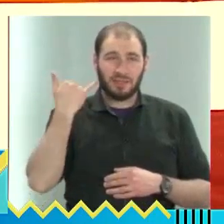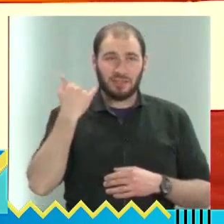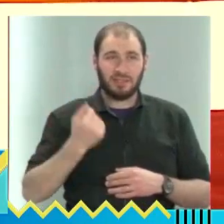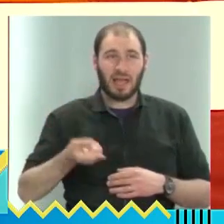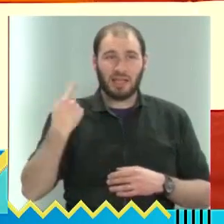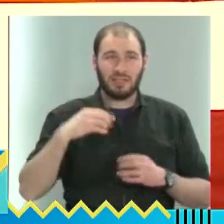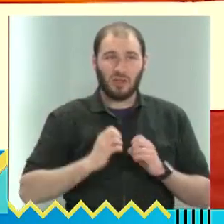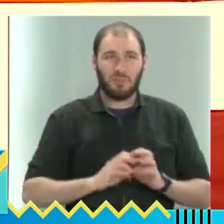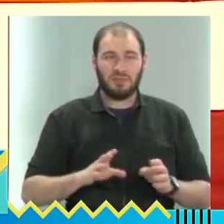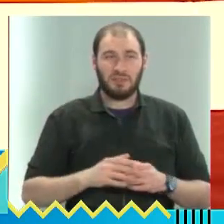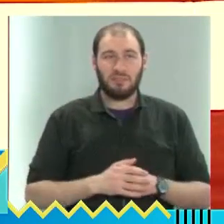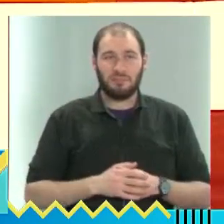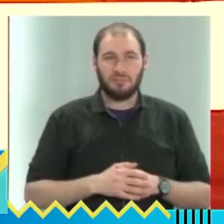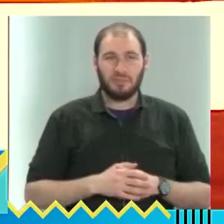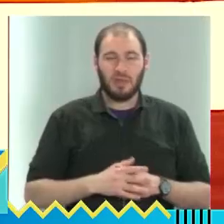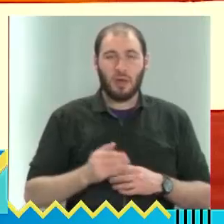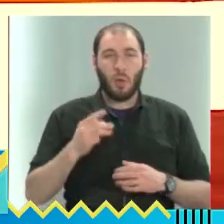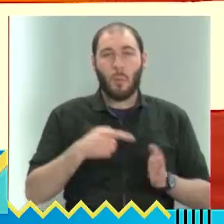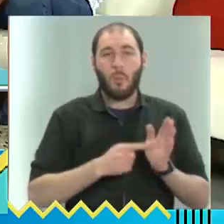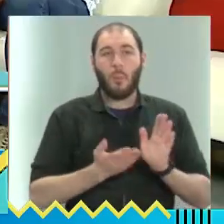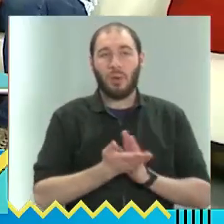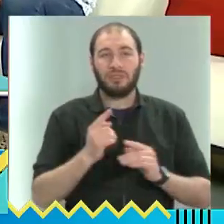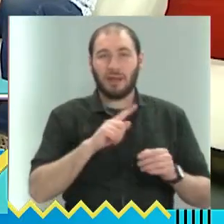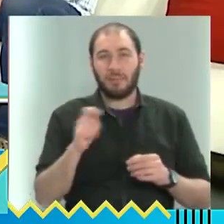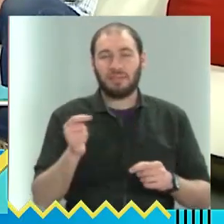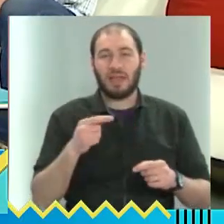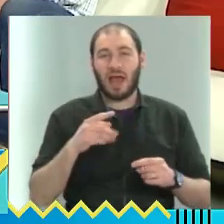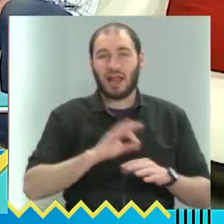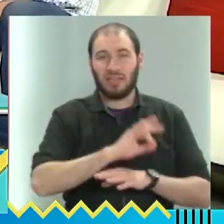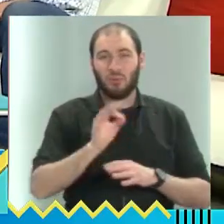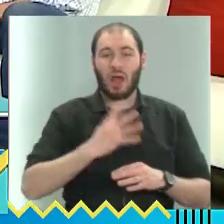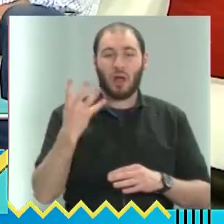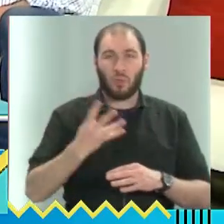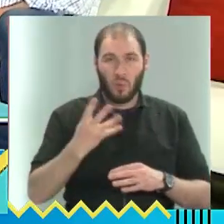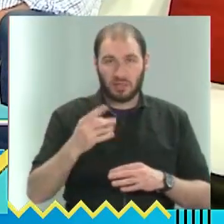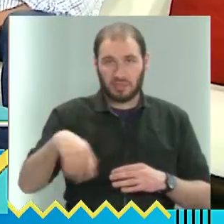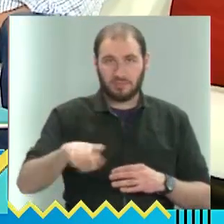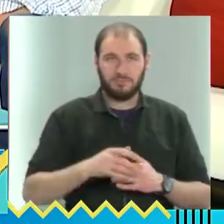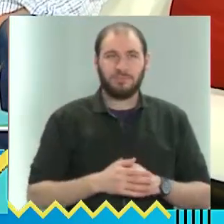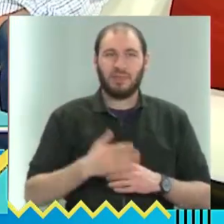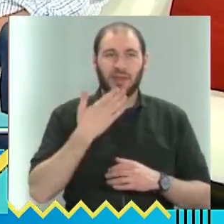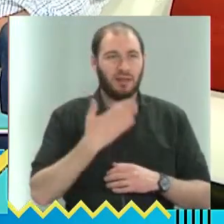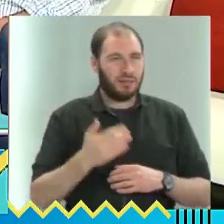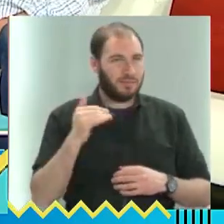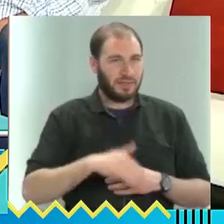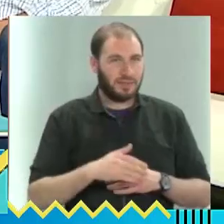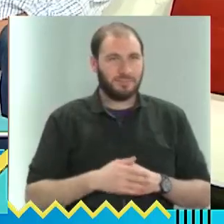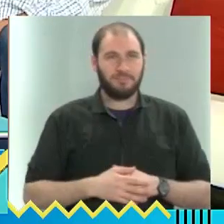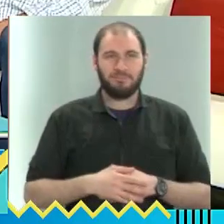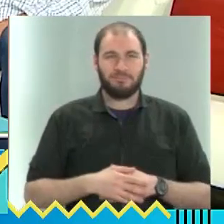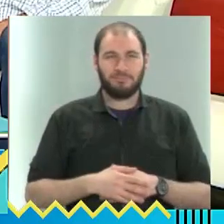en este inicio de una exposición, sí, del mes de la arquitectura, esta cuarta edición que se está realizando. Así que bueno, gracias por estar también presente